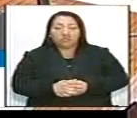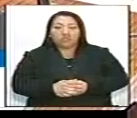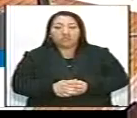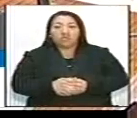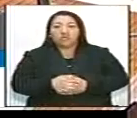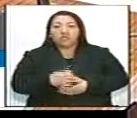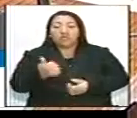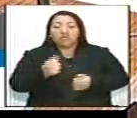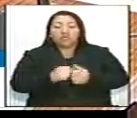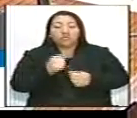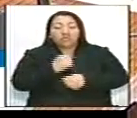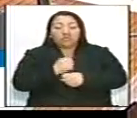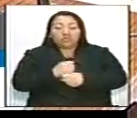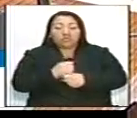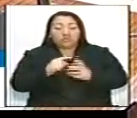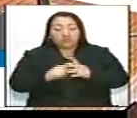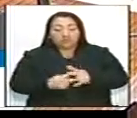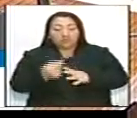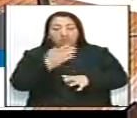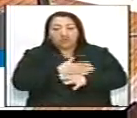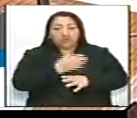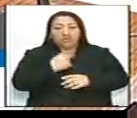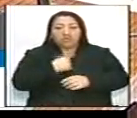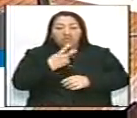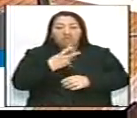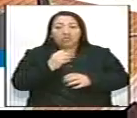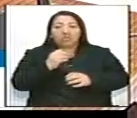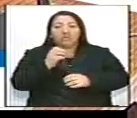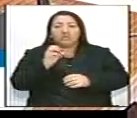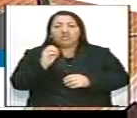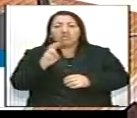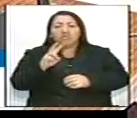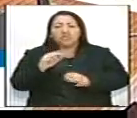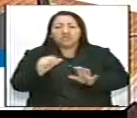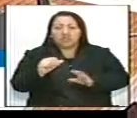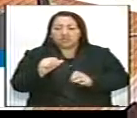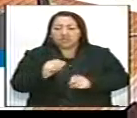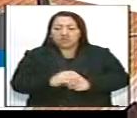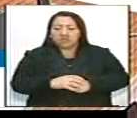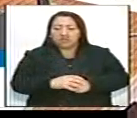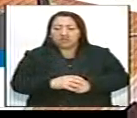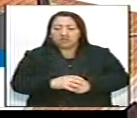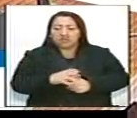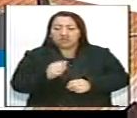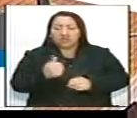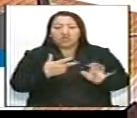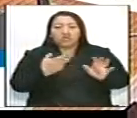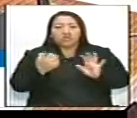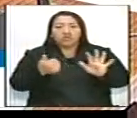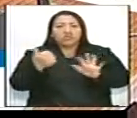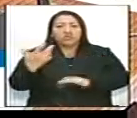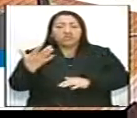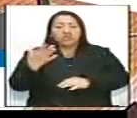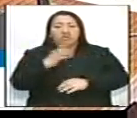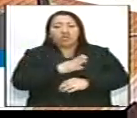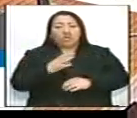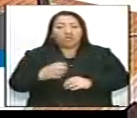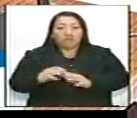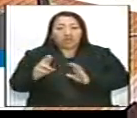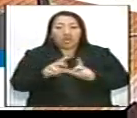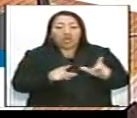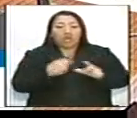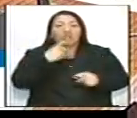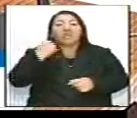60 millones de soles que se transfirieron con el Decreto Supremo 026 a 865 gobiernos